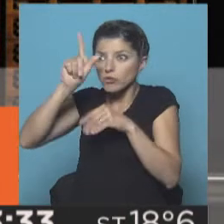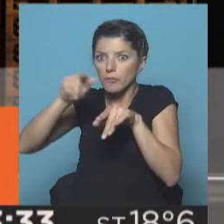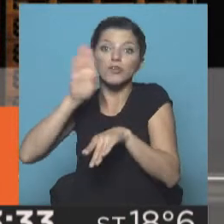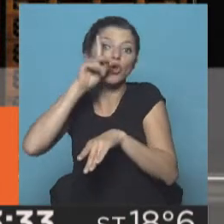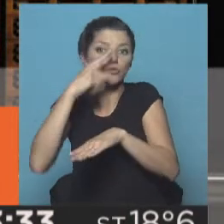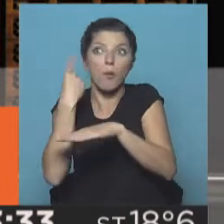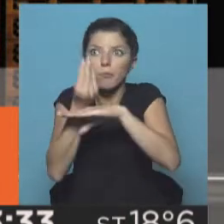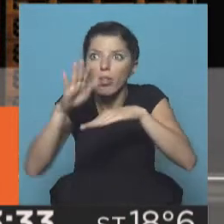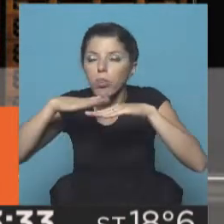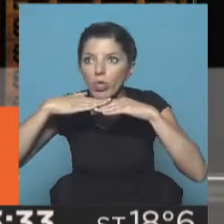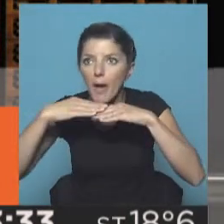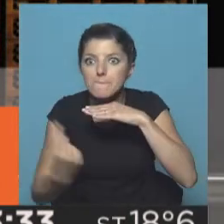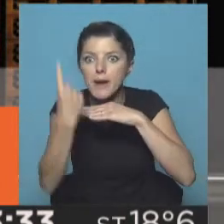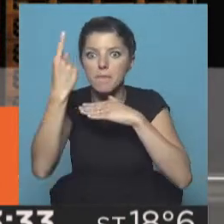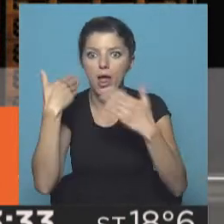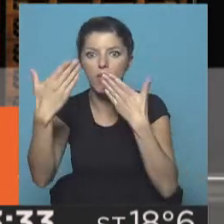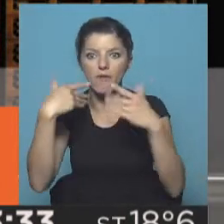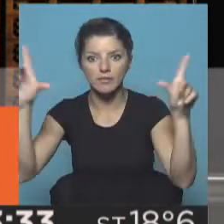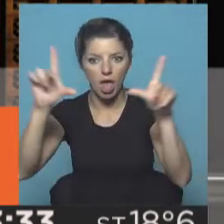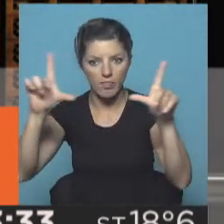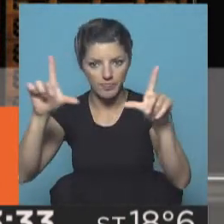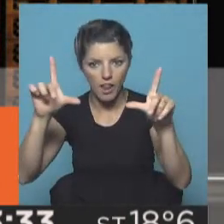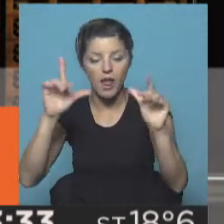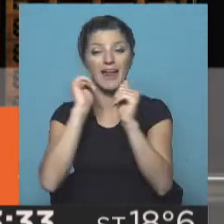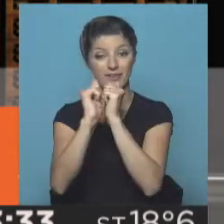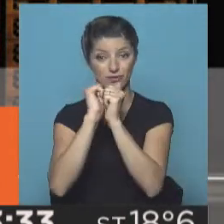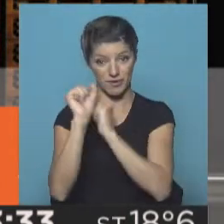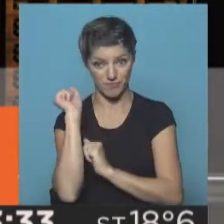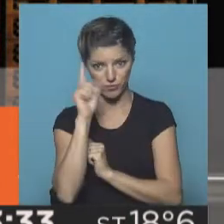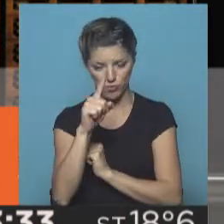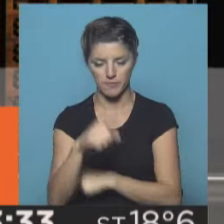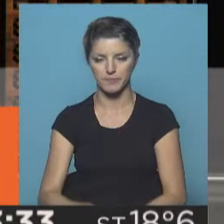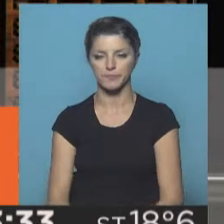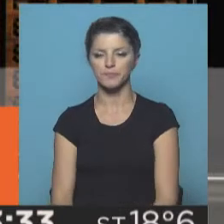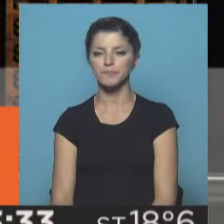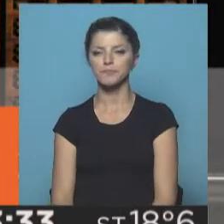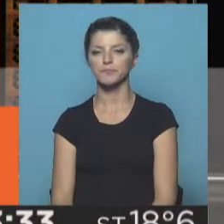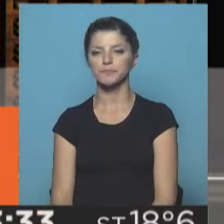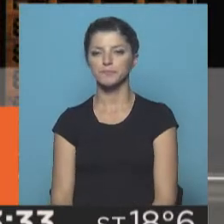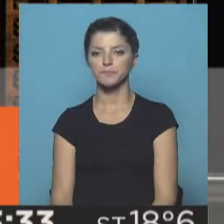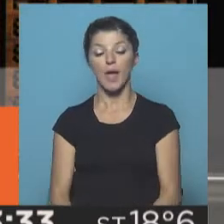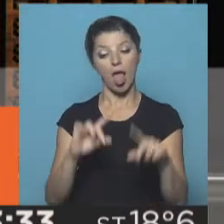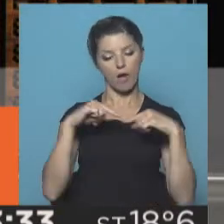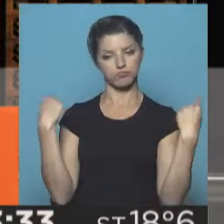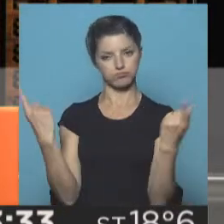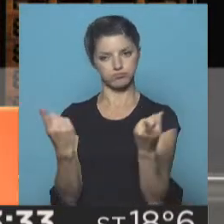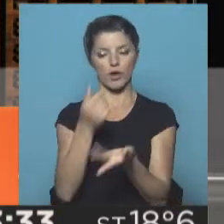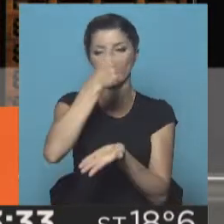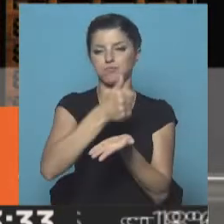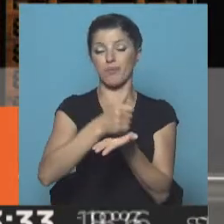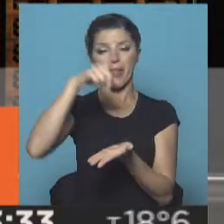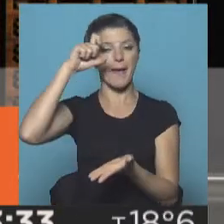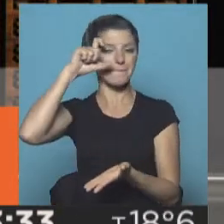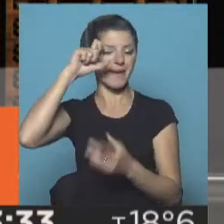se aprestaban a ver el primer debate televisado en la historia de las elecciones presidenciales. En el estudio, el experimentado